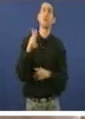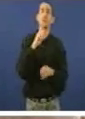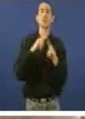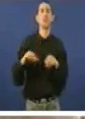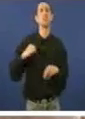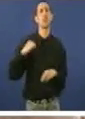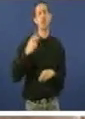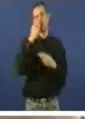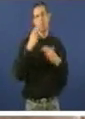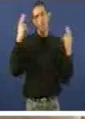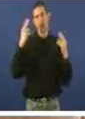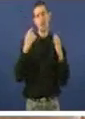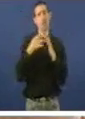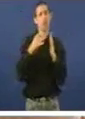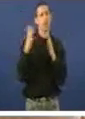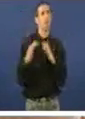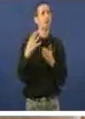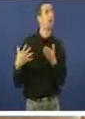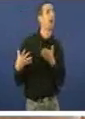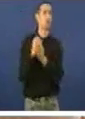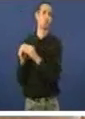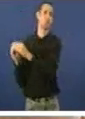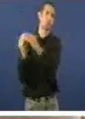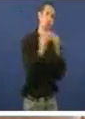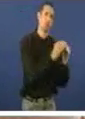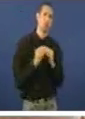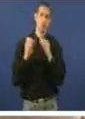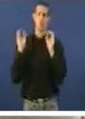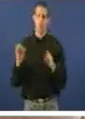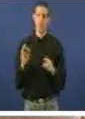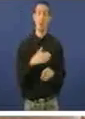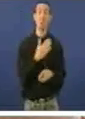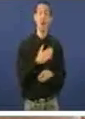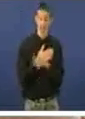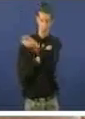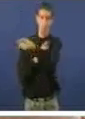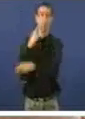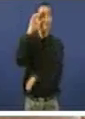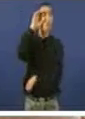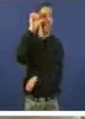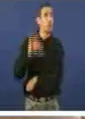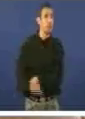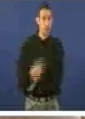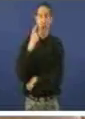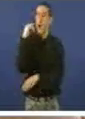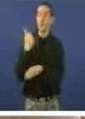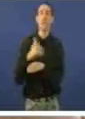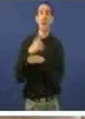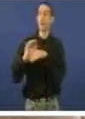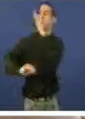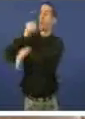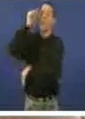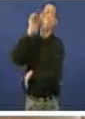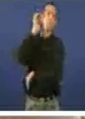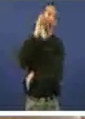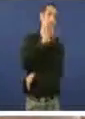de calidade e para todos. Pública de calidade e para todos. Mañán, estea pendente o que llevan de círnos ás rúas os galegos e as galegas. Mais